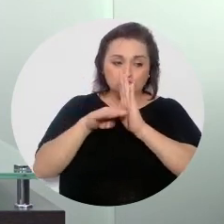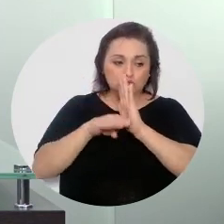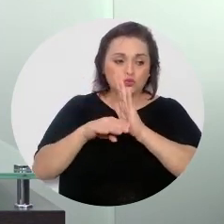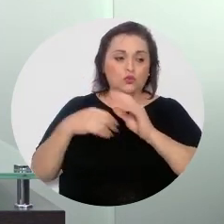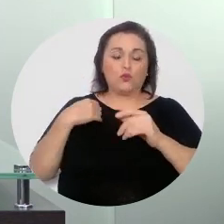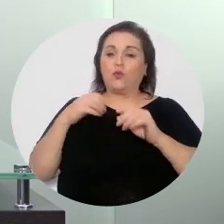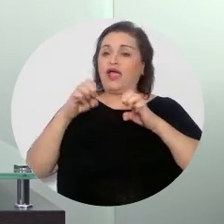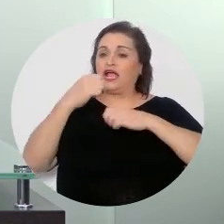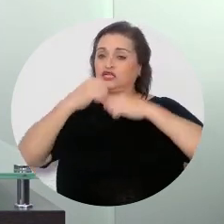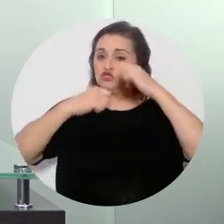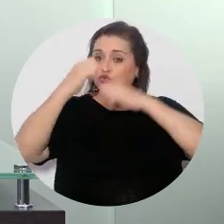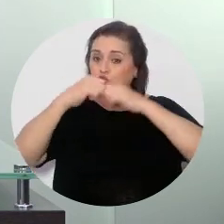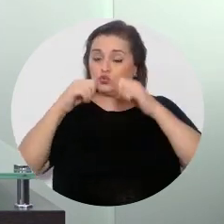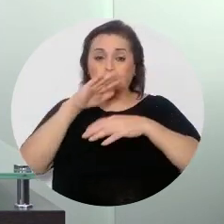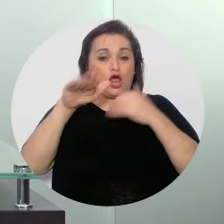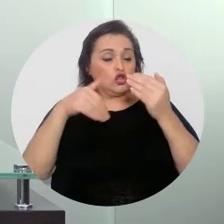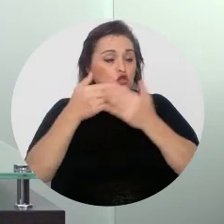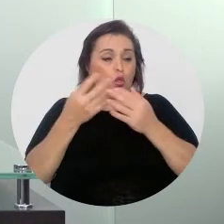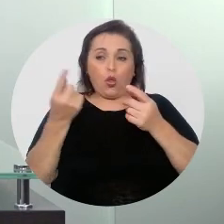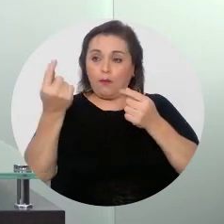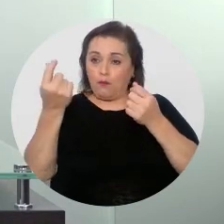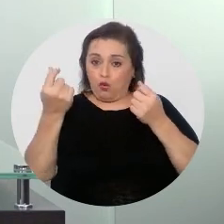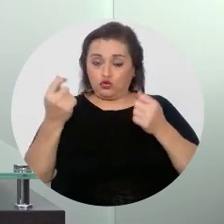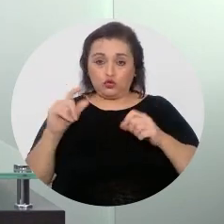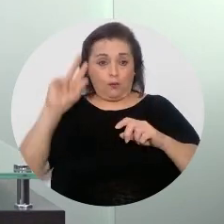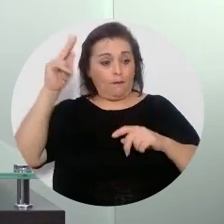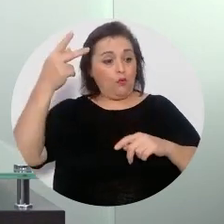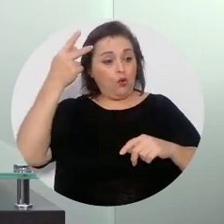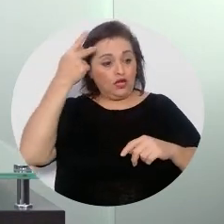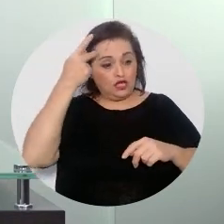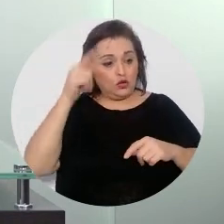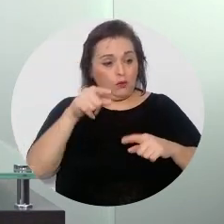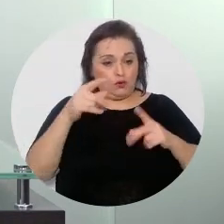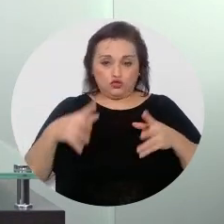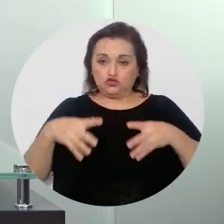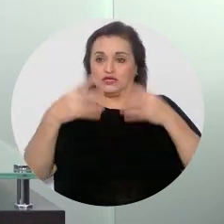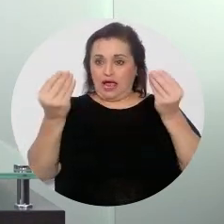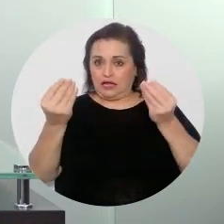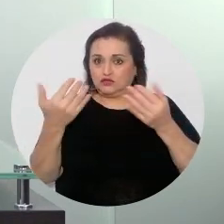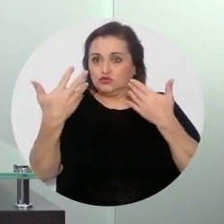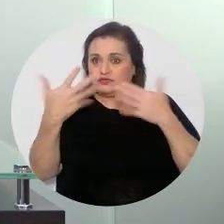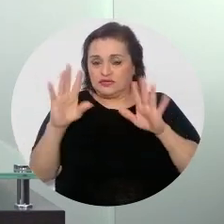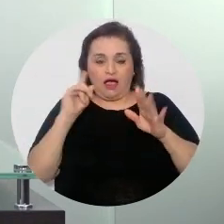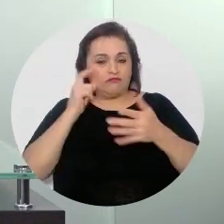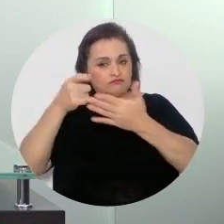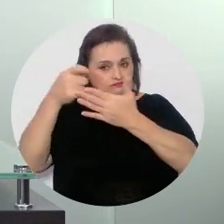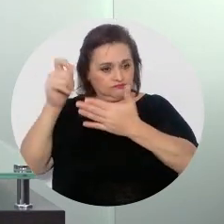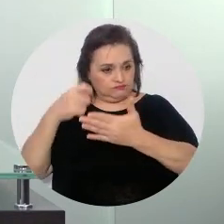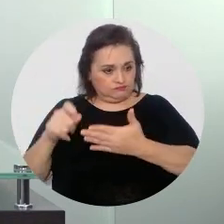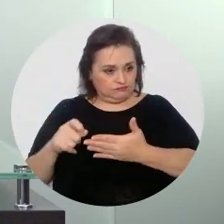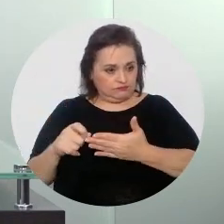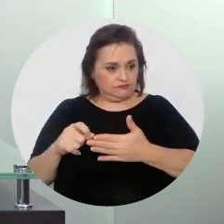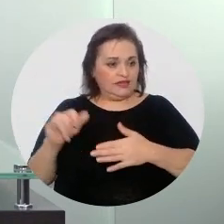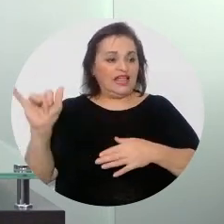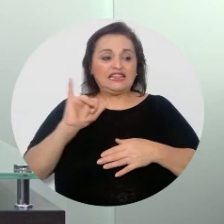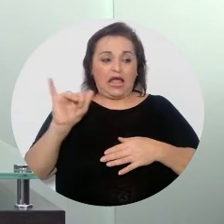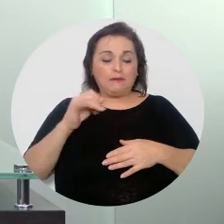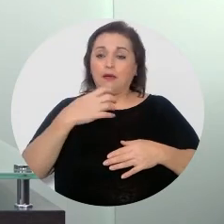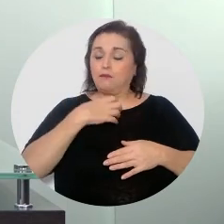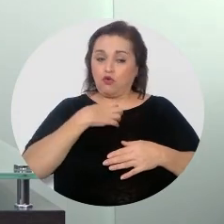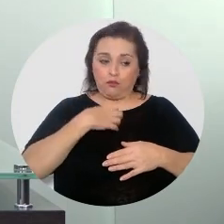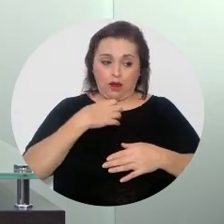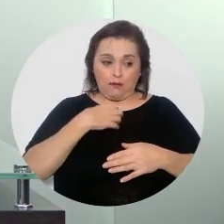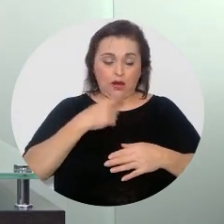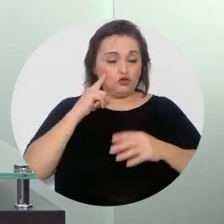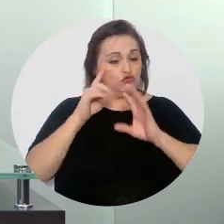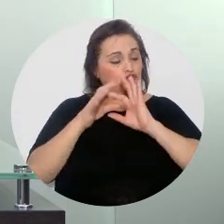grado suficiente cubran el monto que eventualmente se solicite por este concepto de financiamiento adelantado. También